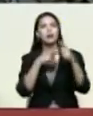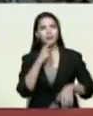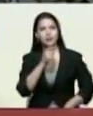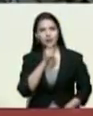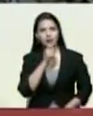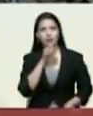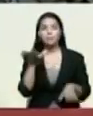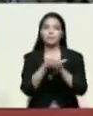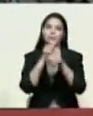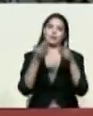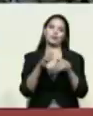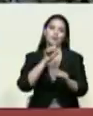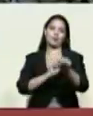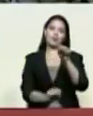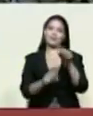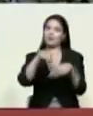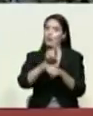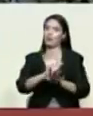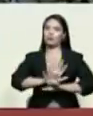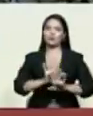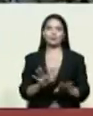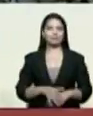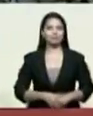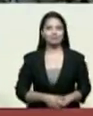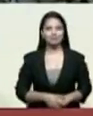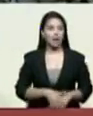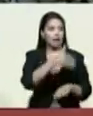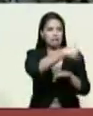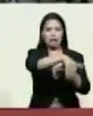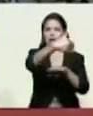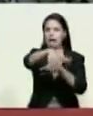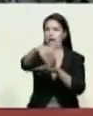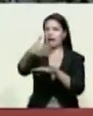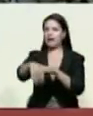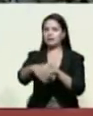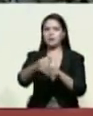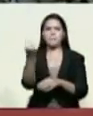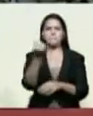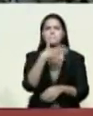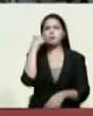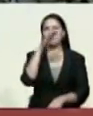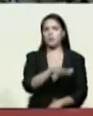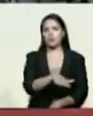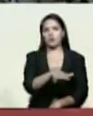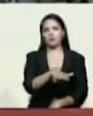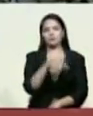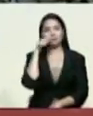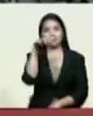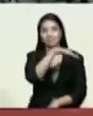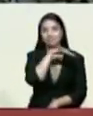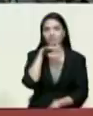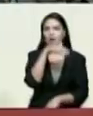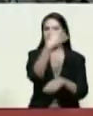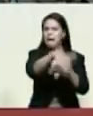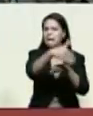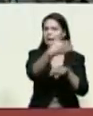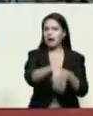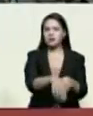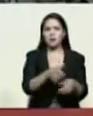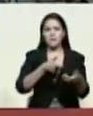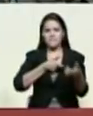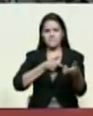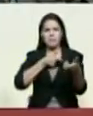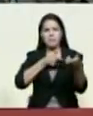ministro de Defensa. Y en la calle masacrando un pueblo. En la calle ponían una